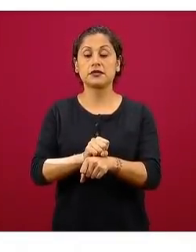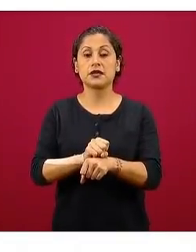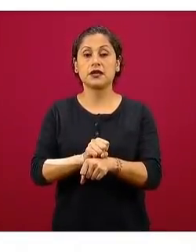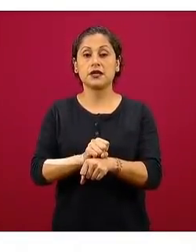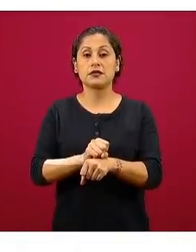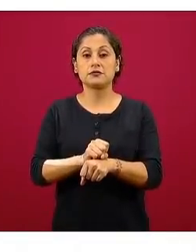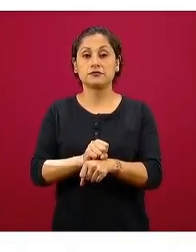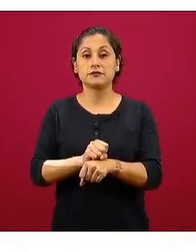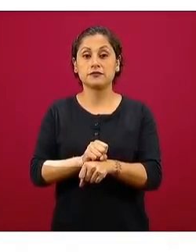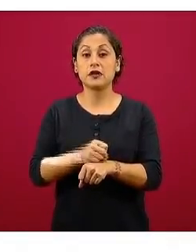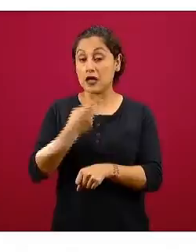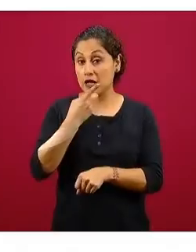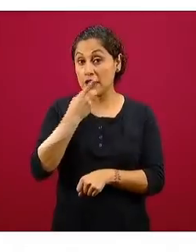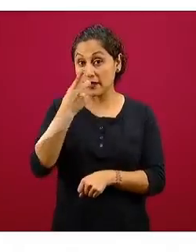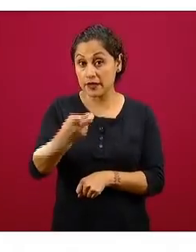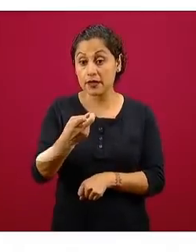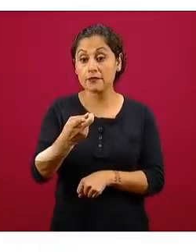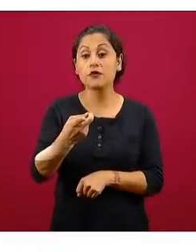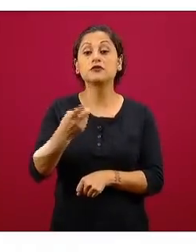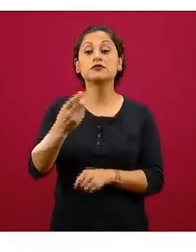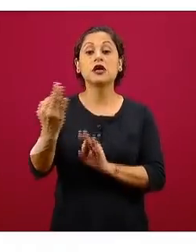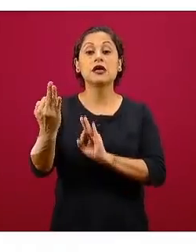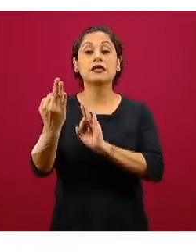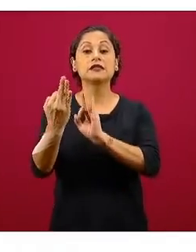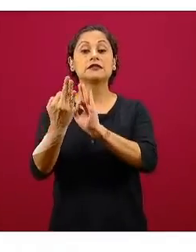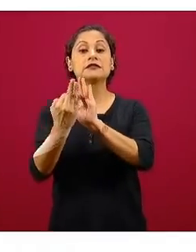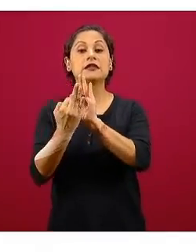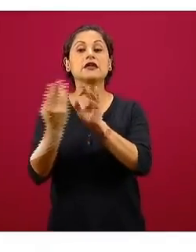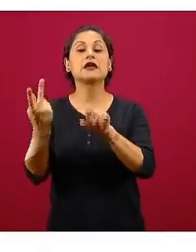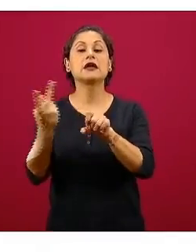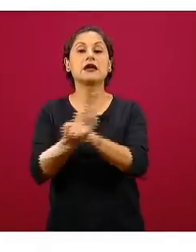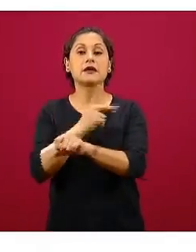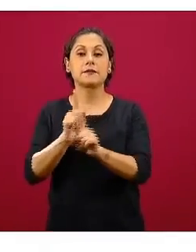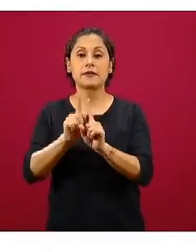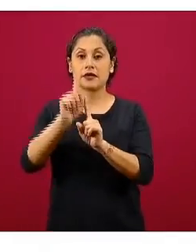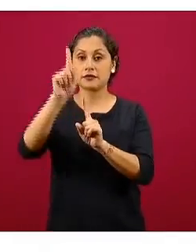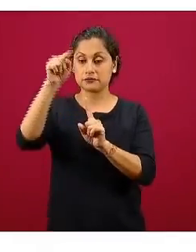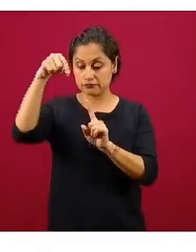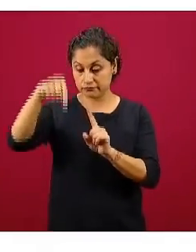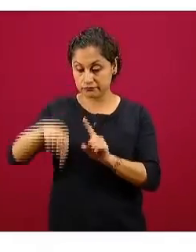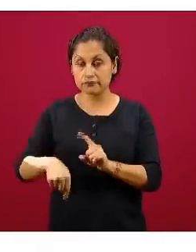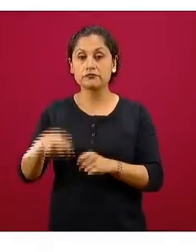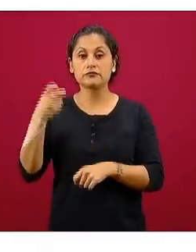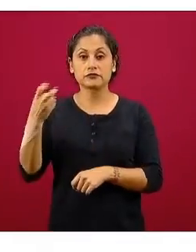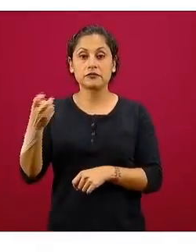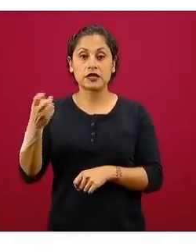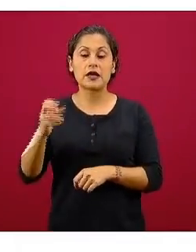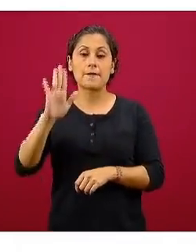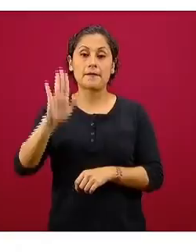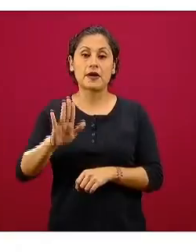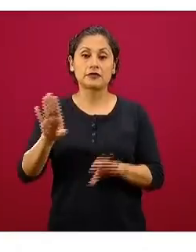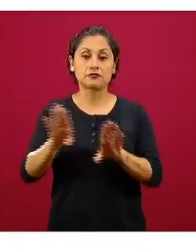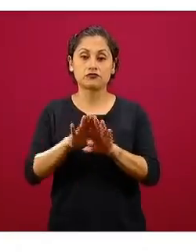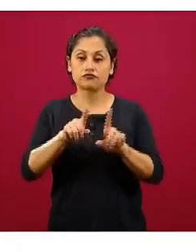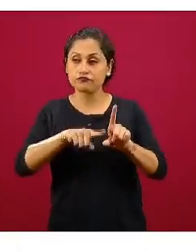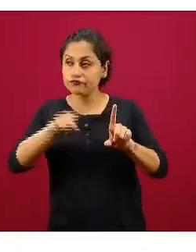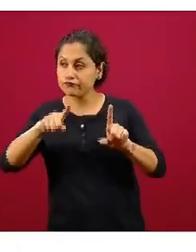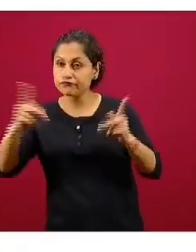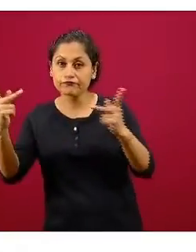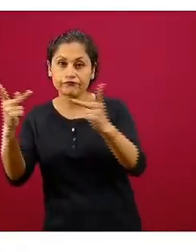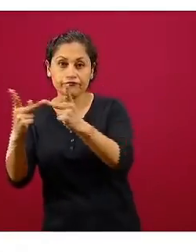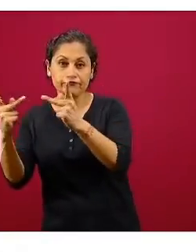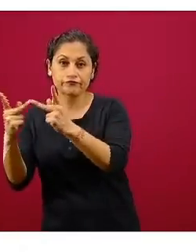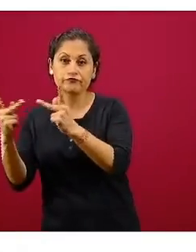llegara al punto de inflexión y a la progresión continua con un patrón exponencial o de crecimiento geométrico. Ya llegó a